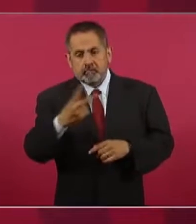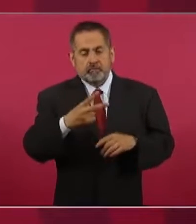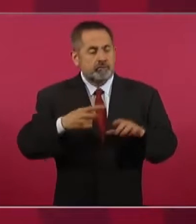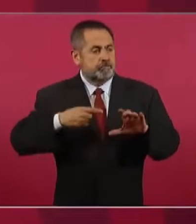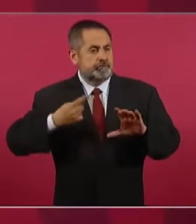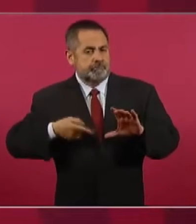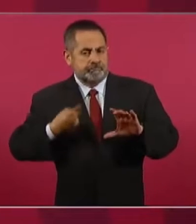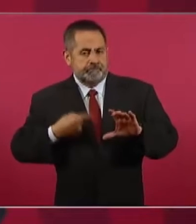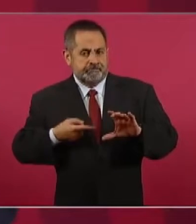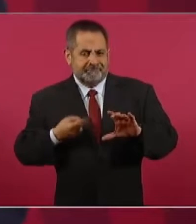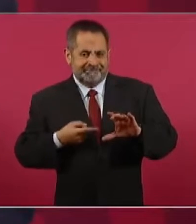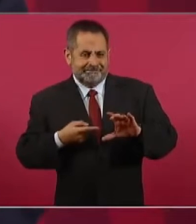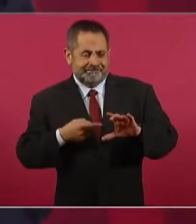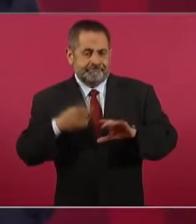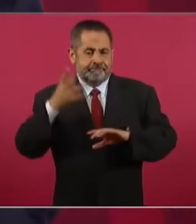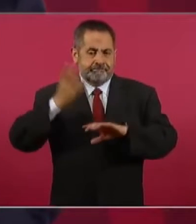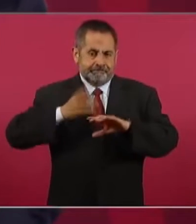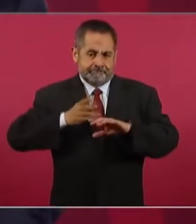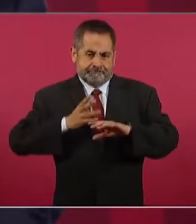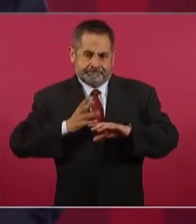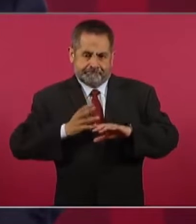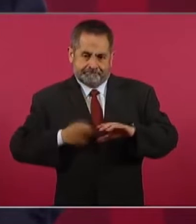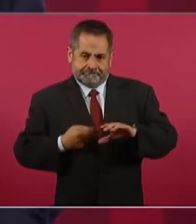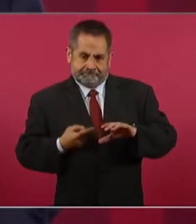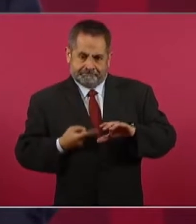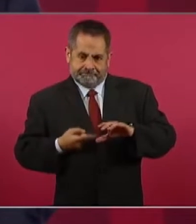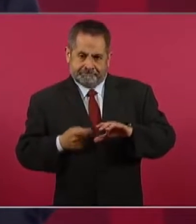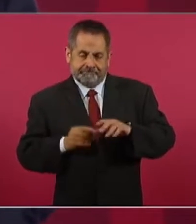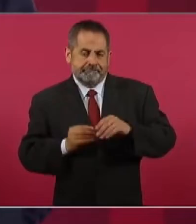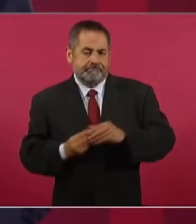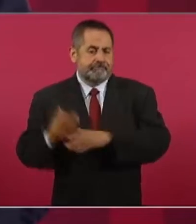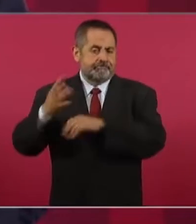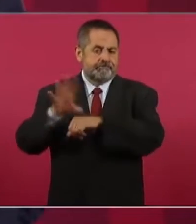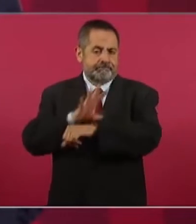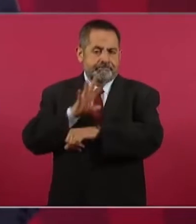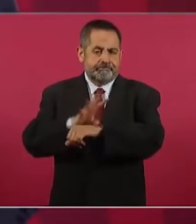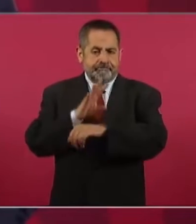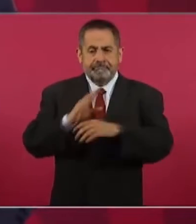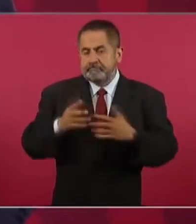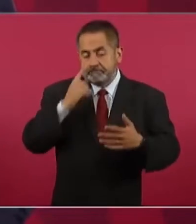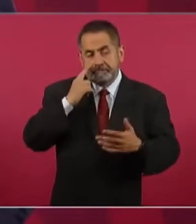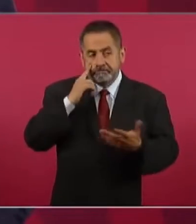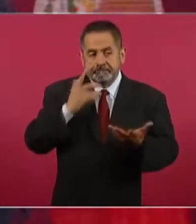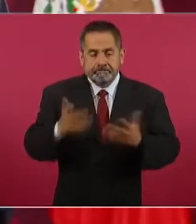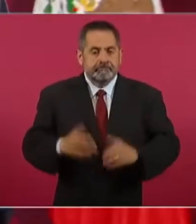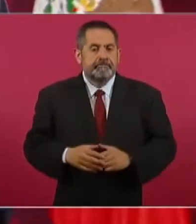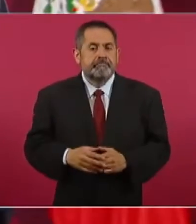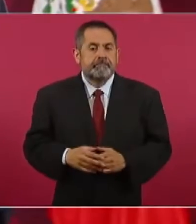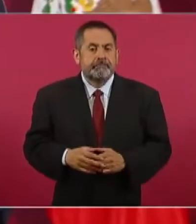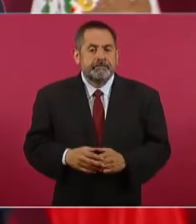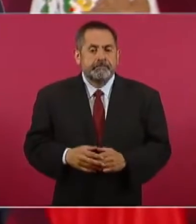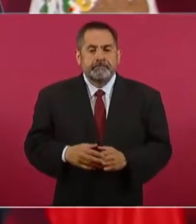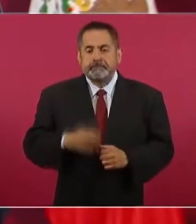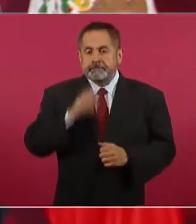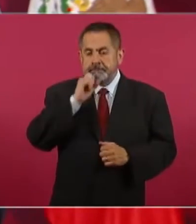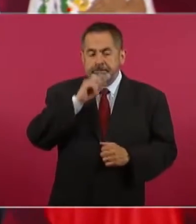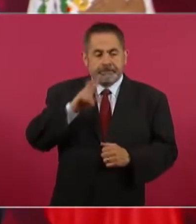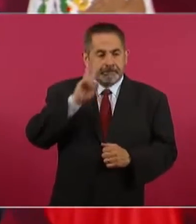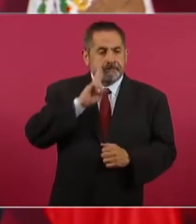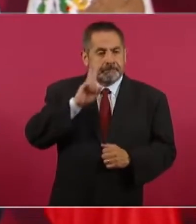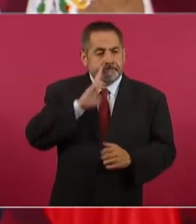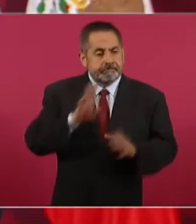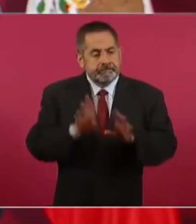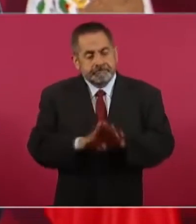para la generación de energía eléctrica y también y supervisar cómo